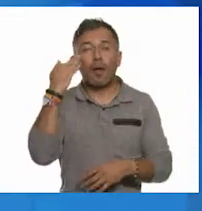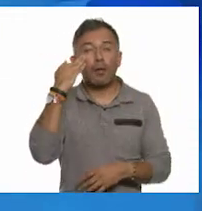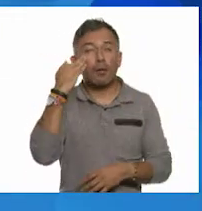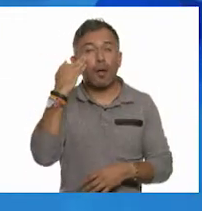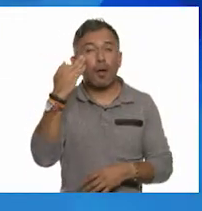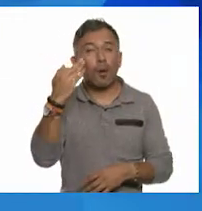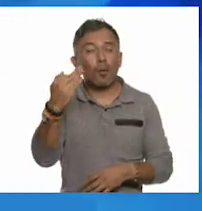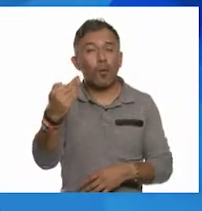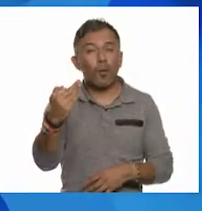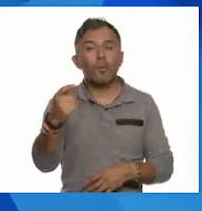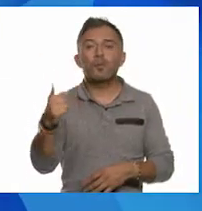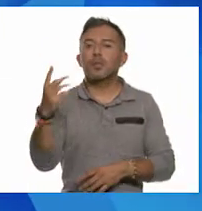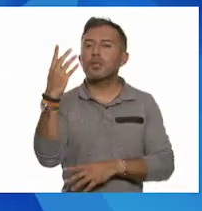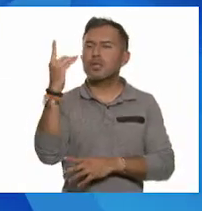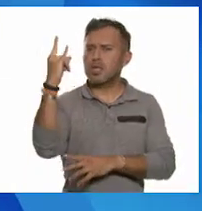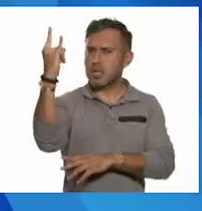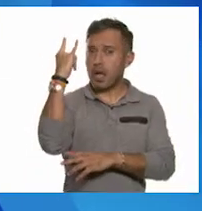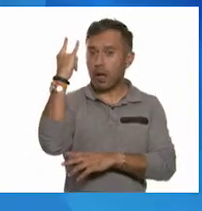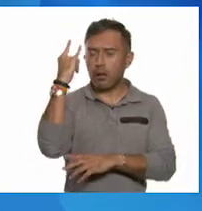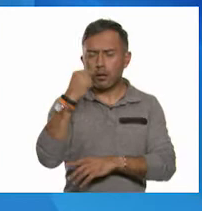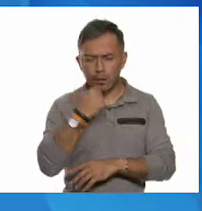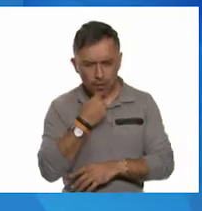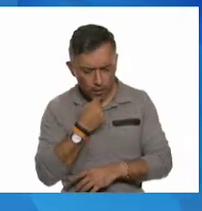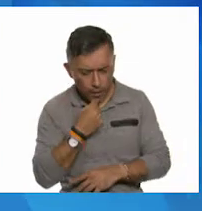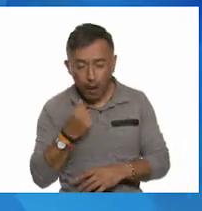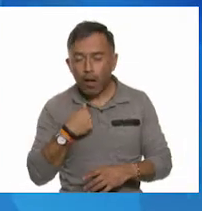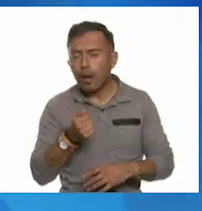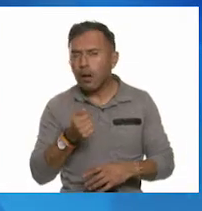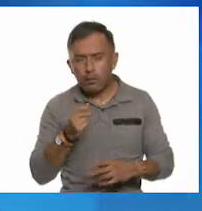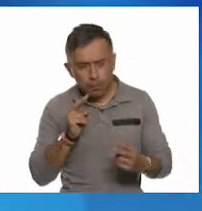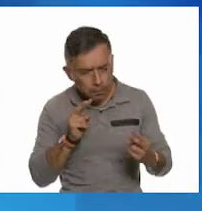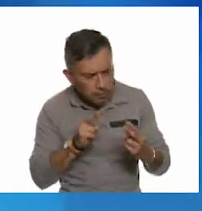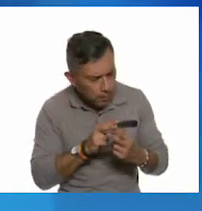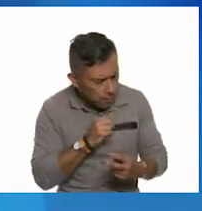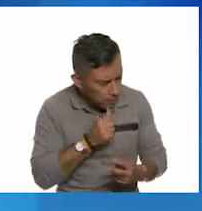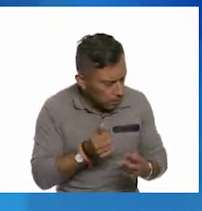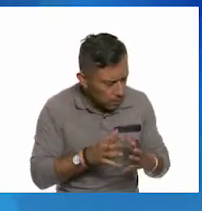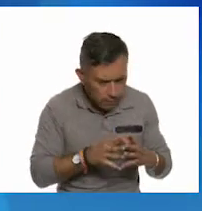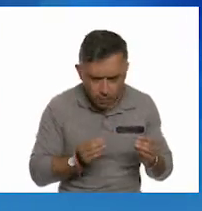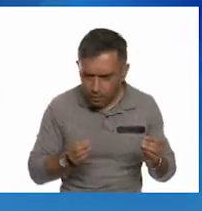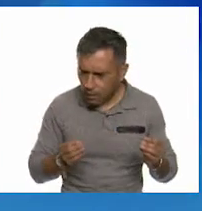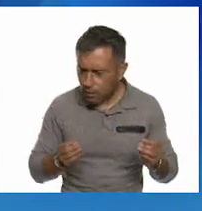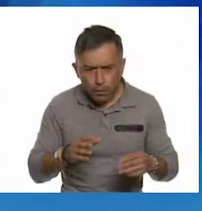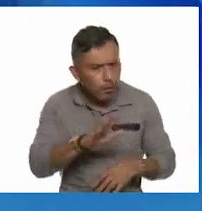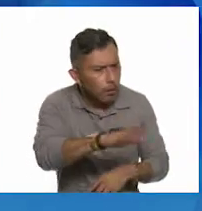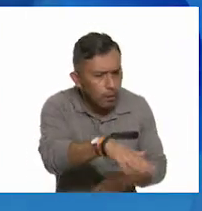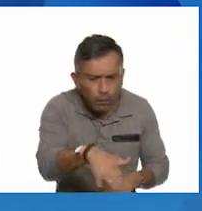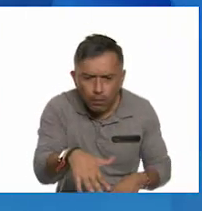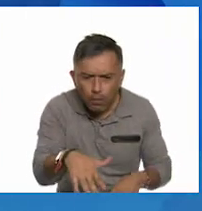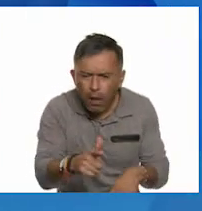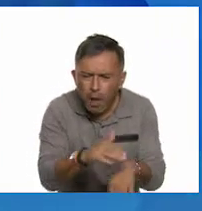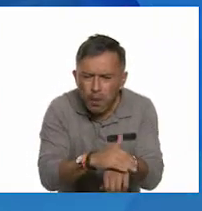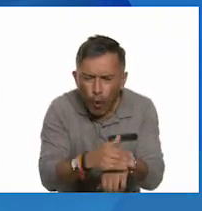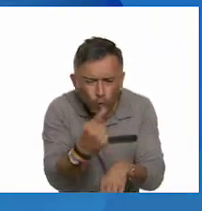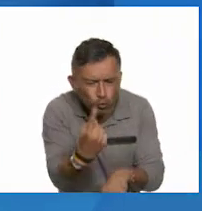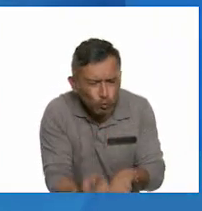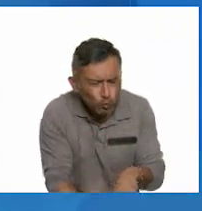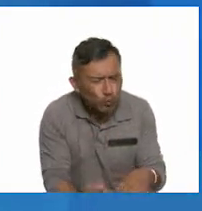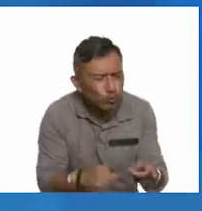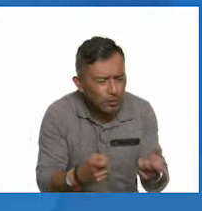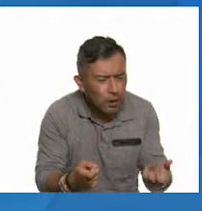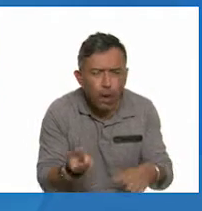el gigante no volvió a ver al niño que había ayudado. ¿Dónde está vuestro amiguito?, preguntaba todos los días el